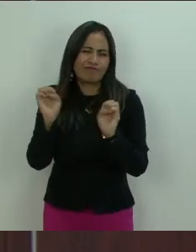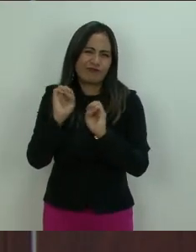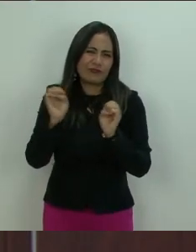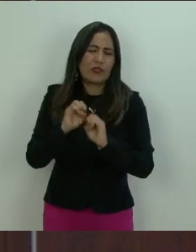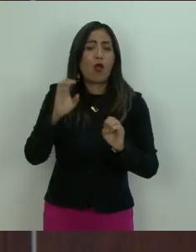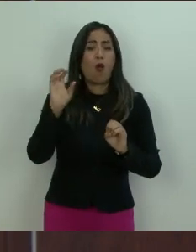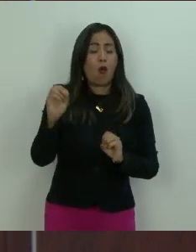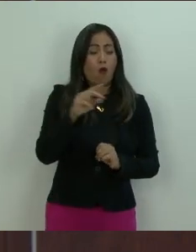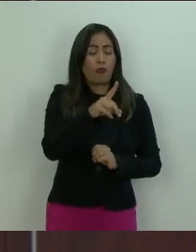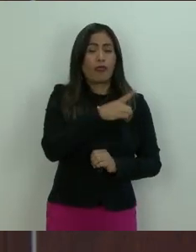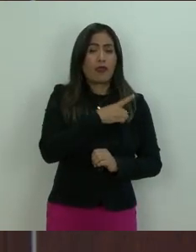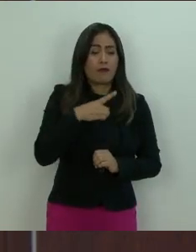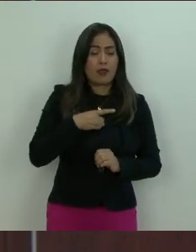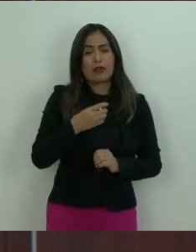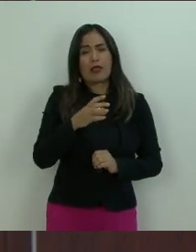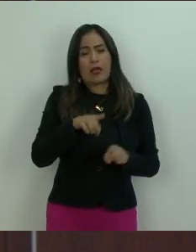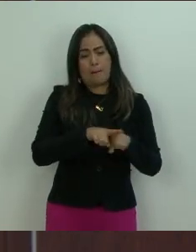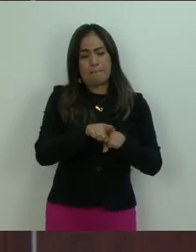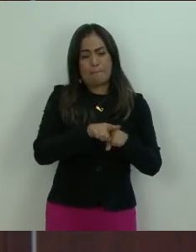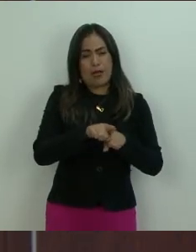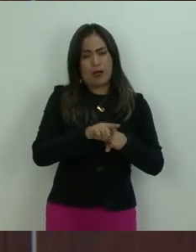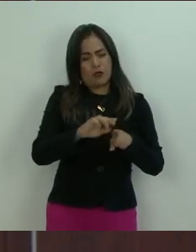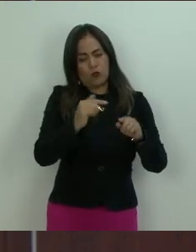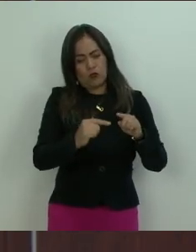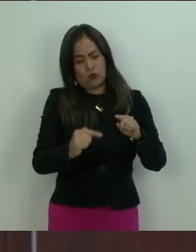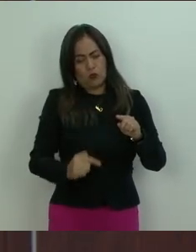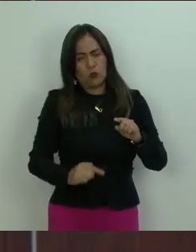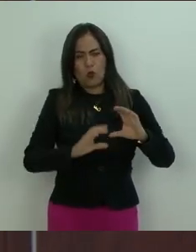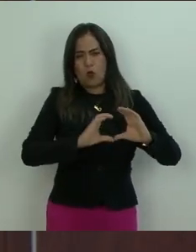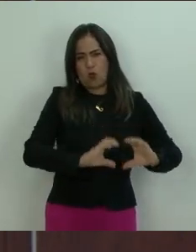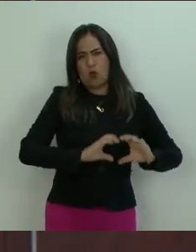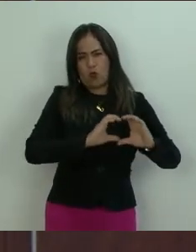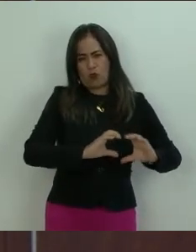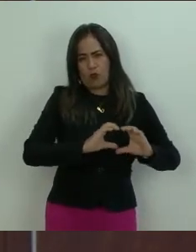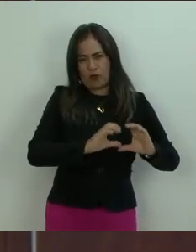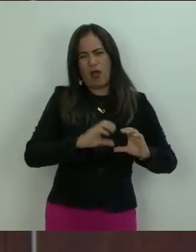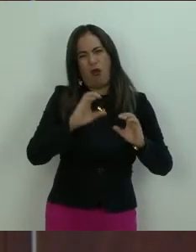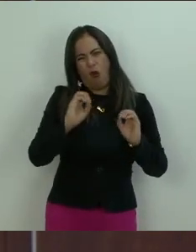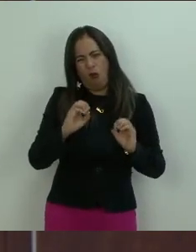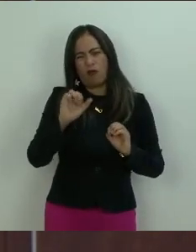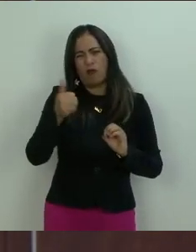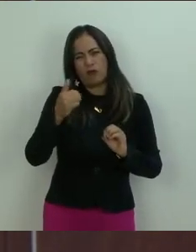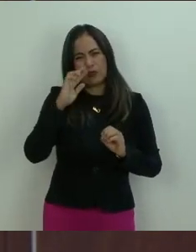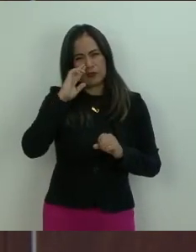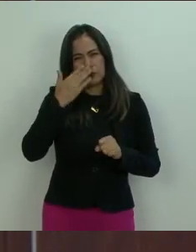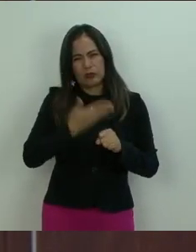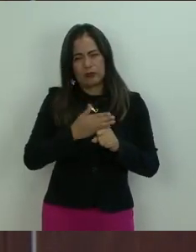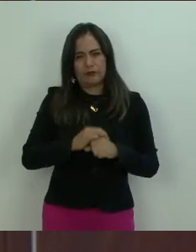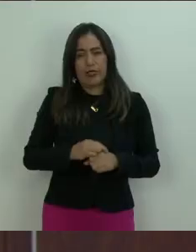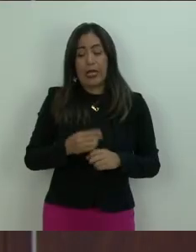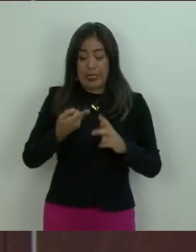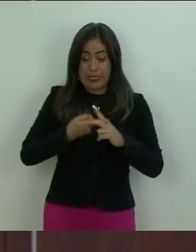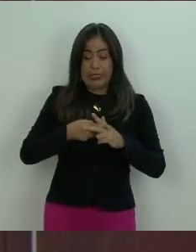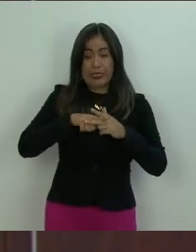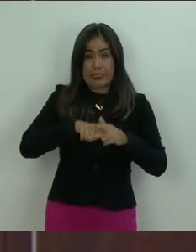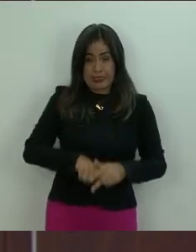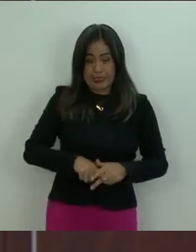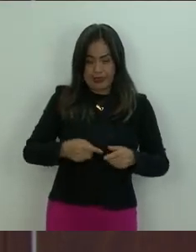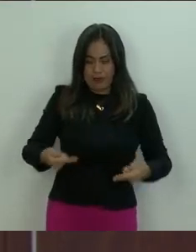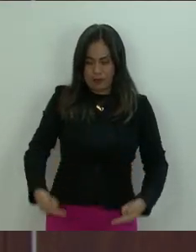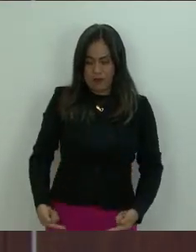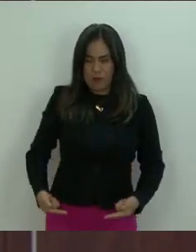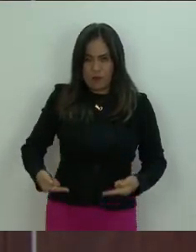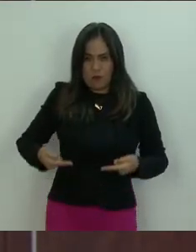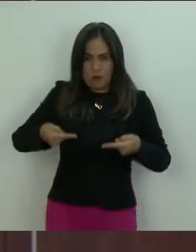a cuidar a los hermanitos y hacer otras tareas. Y mientras iniciamos, no hay brecha. Vamos avanzando y llegamos